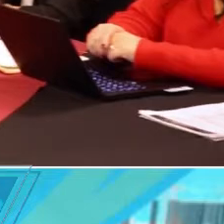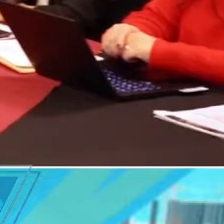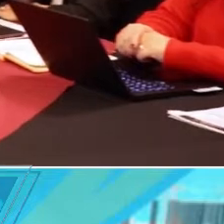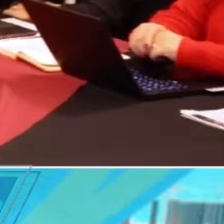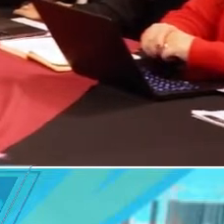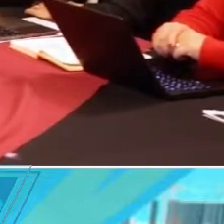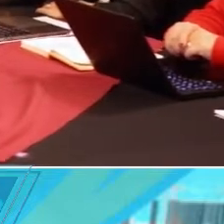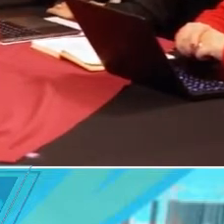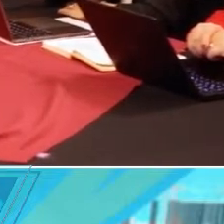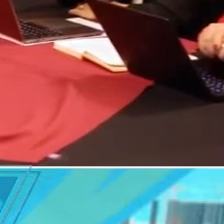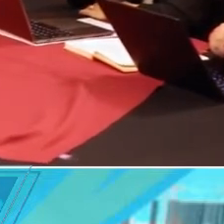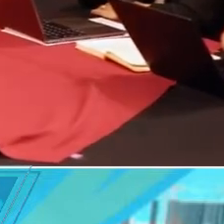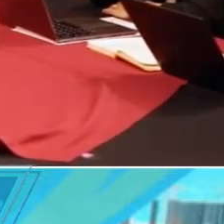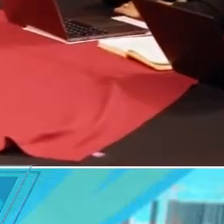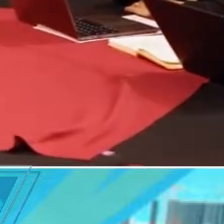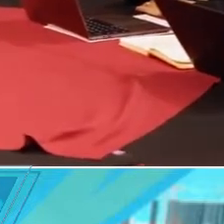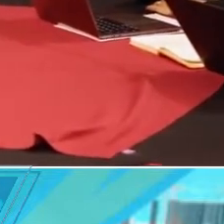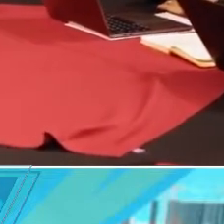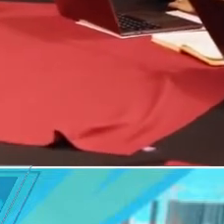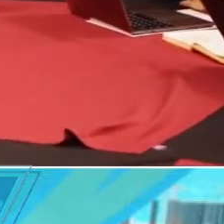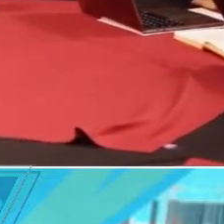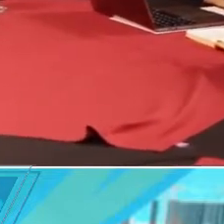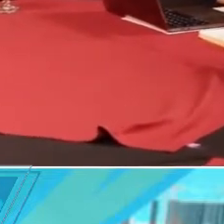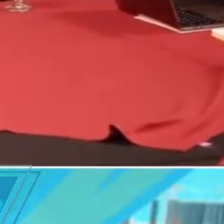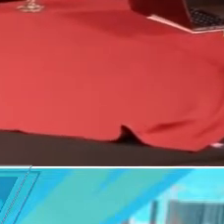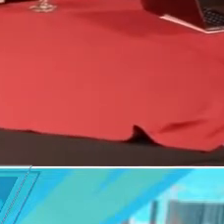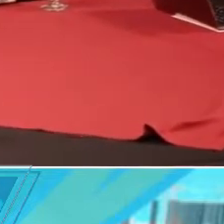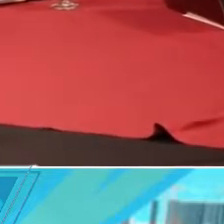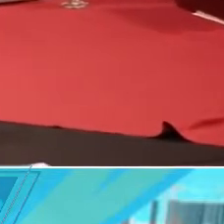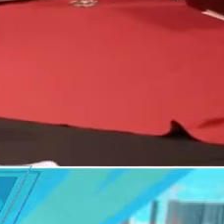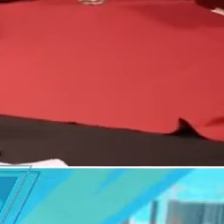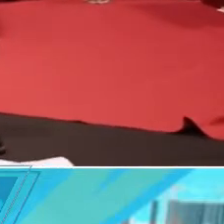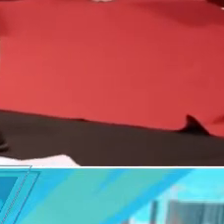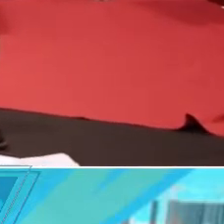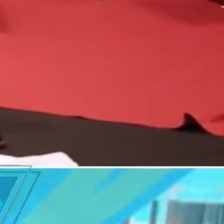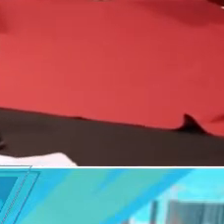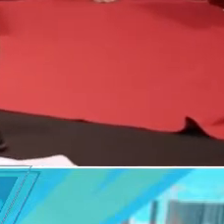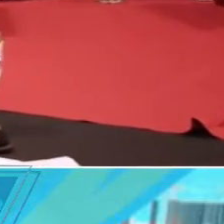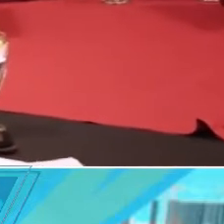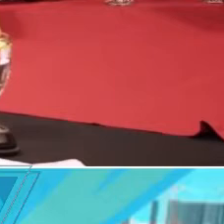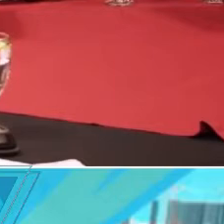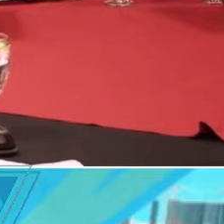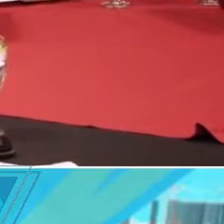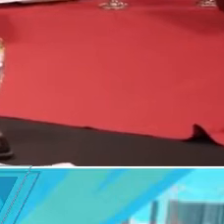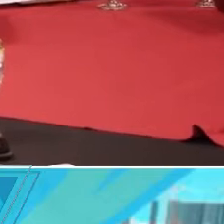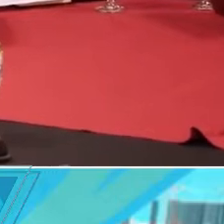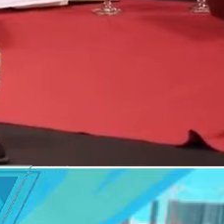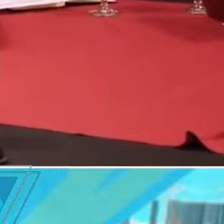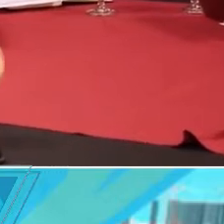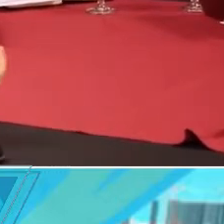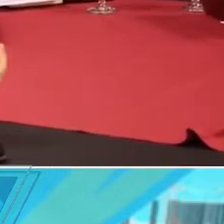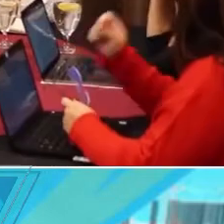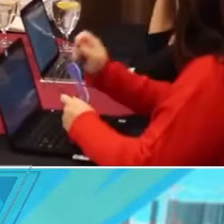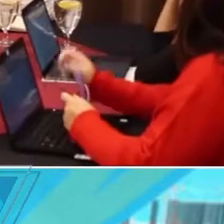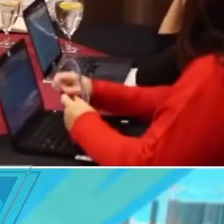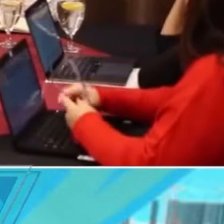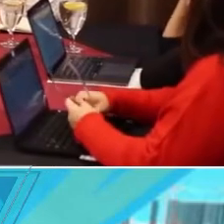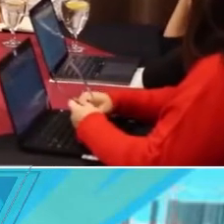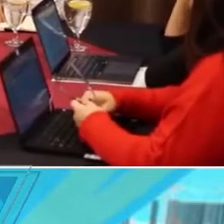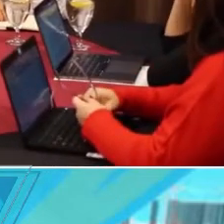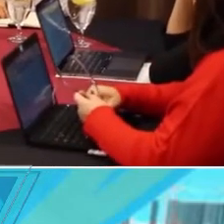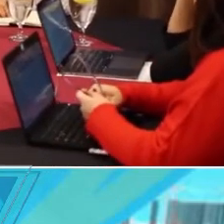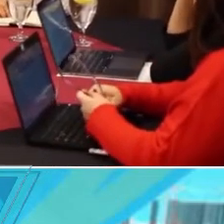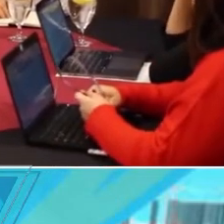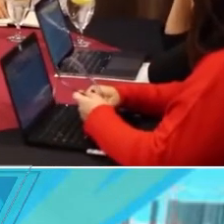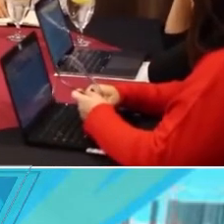costo. Este impuesto más bien viene a aumentar el costo operativo de los bancos, por ejemplo. El banco se lo va a tener que lo